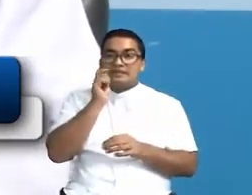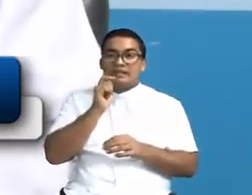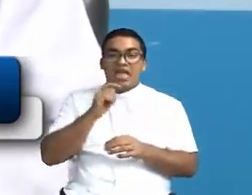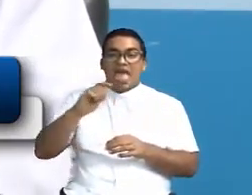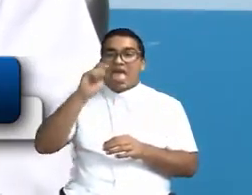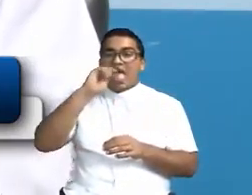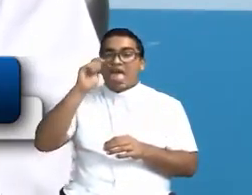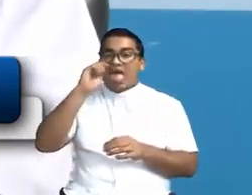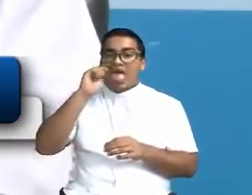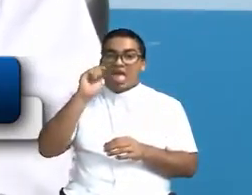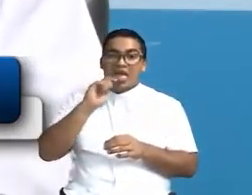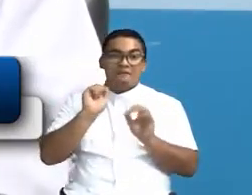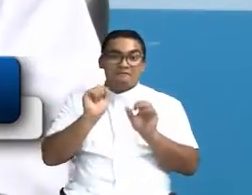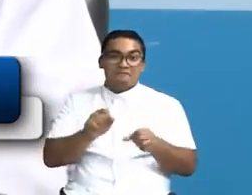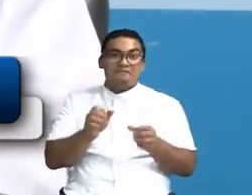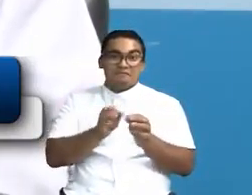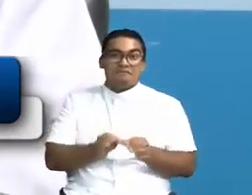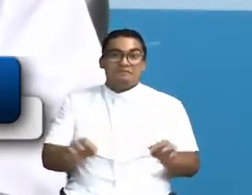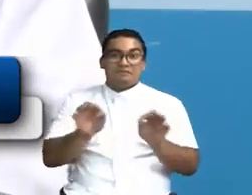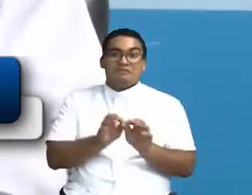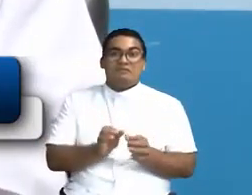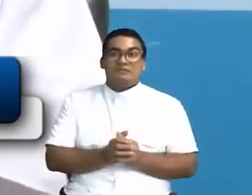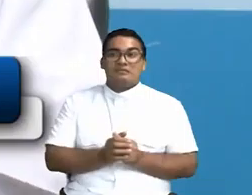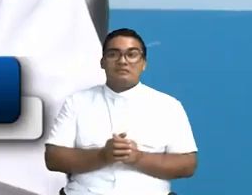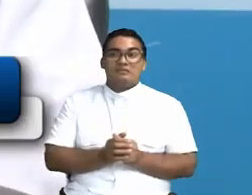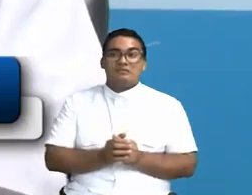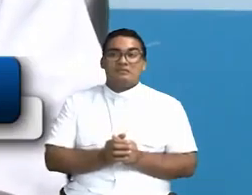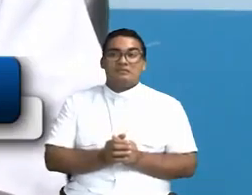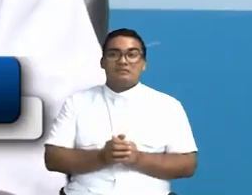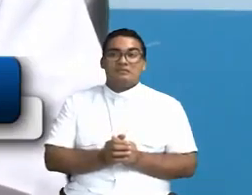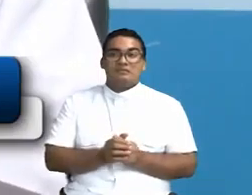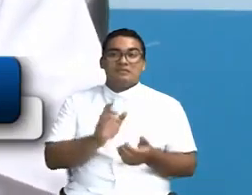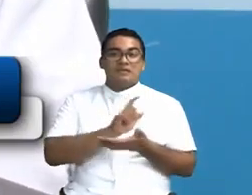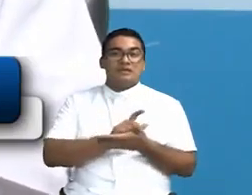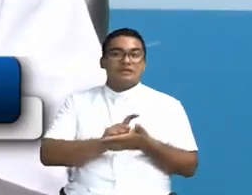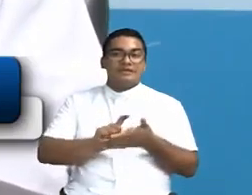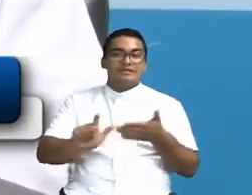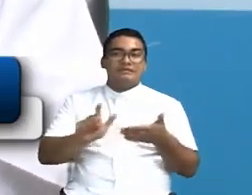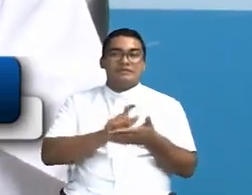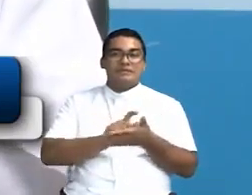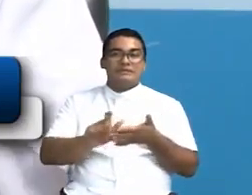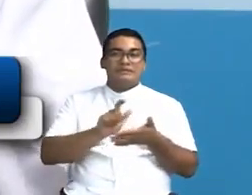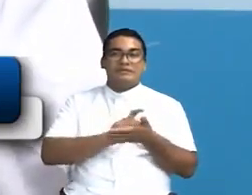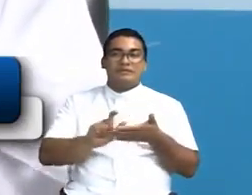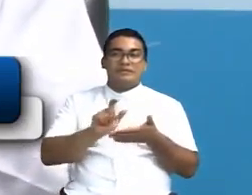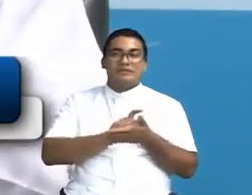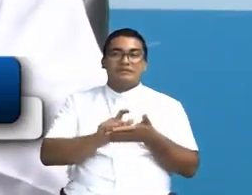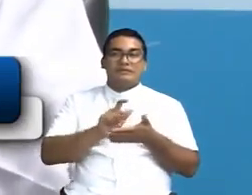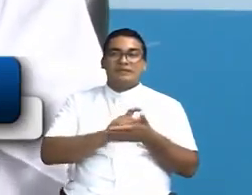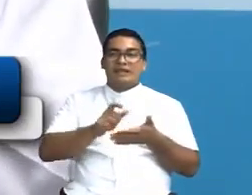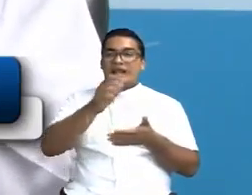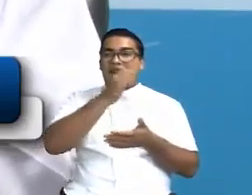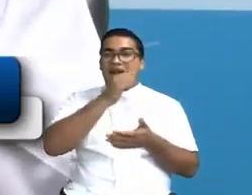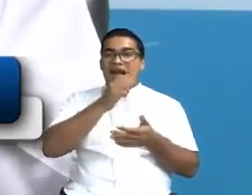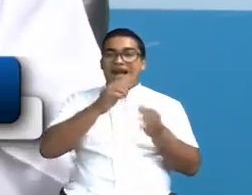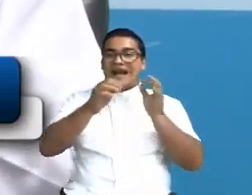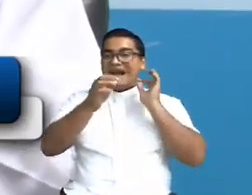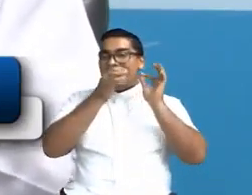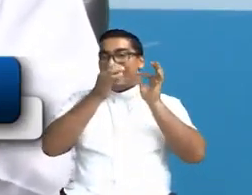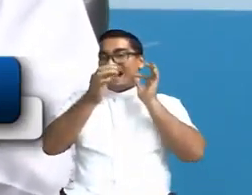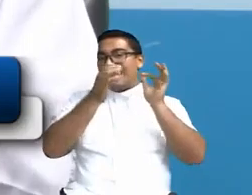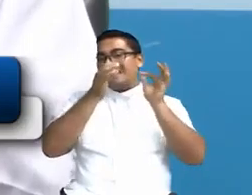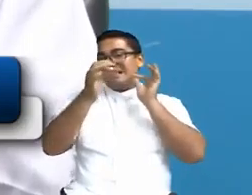lengua, ¿ves? Hacer aseo a nivel de los espacios interdentales con un hilo